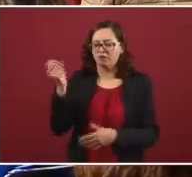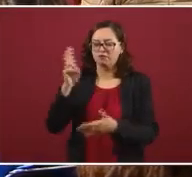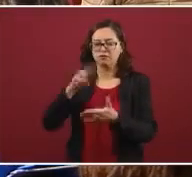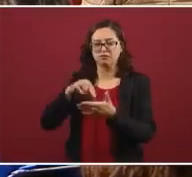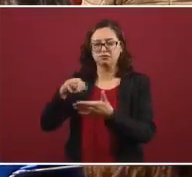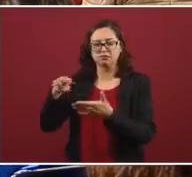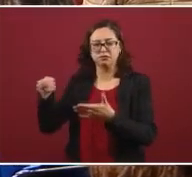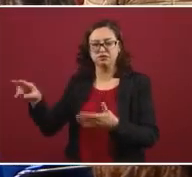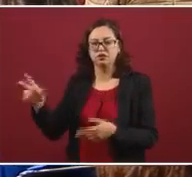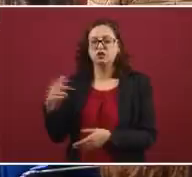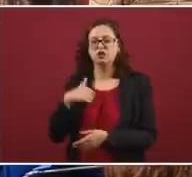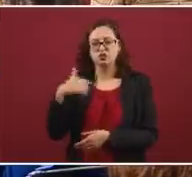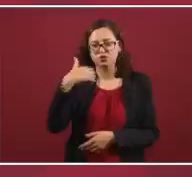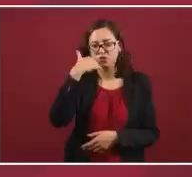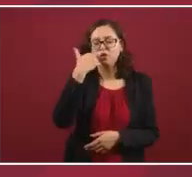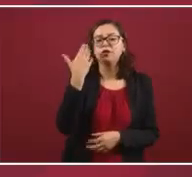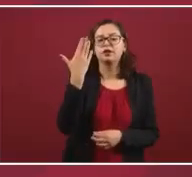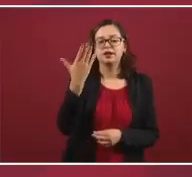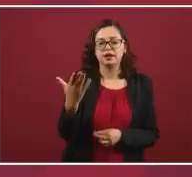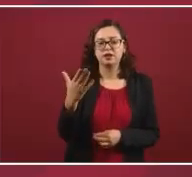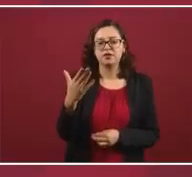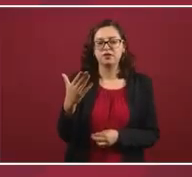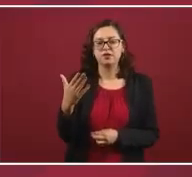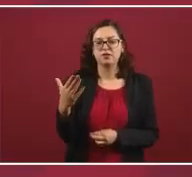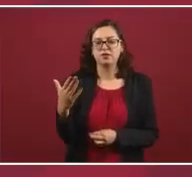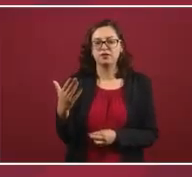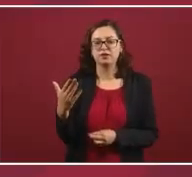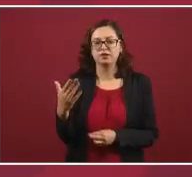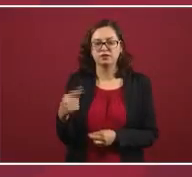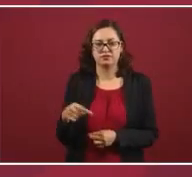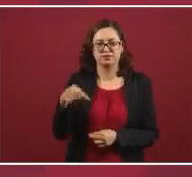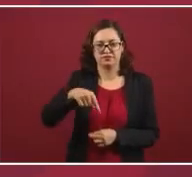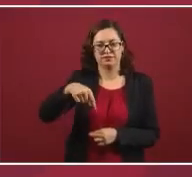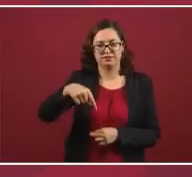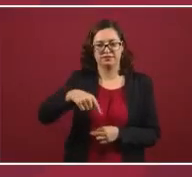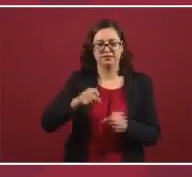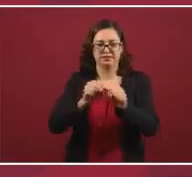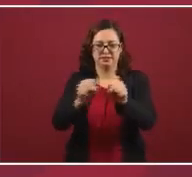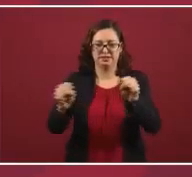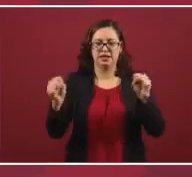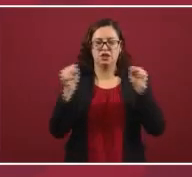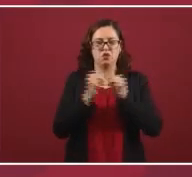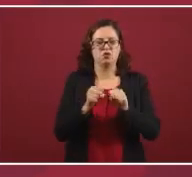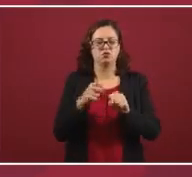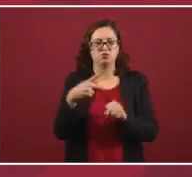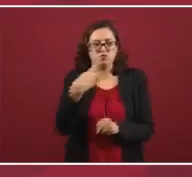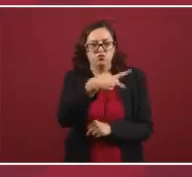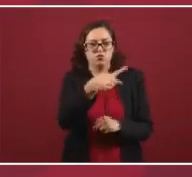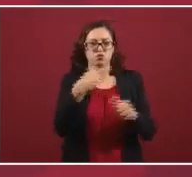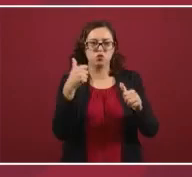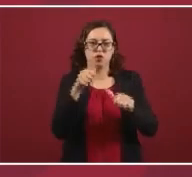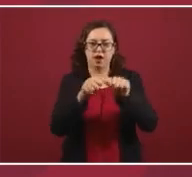quiero aquí dedicarle una sala a Clausel,